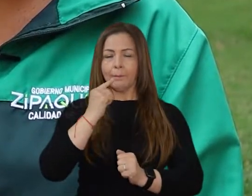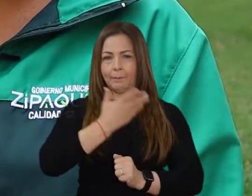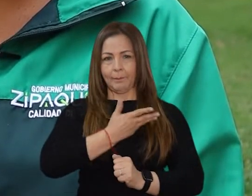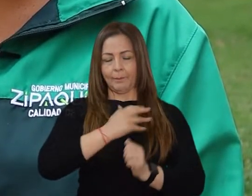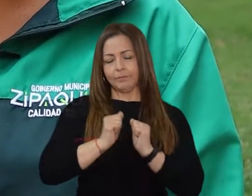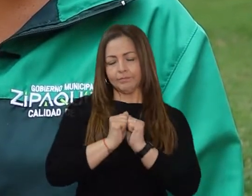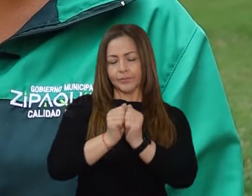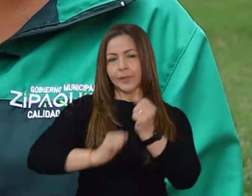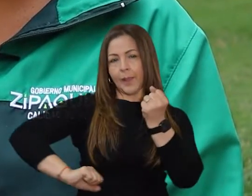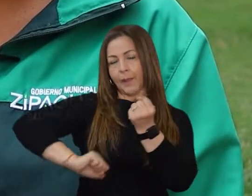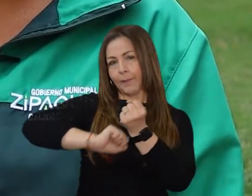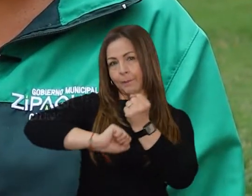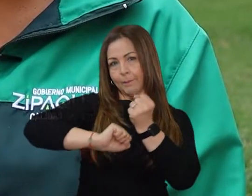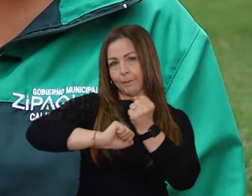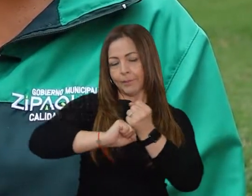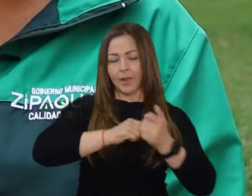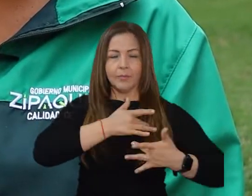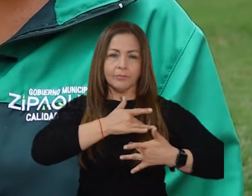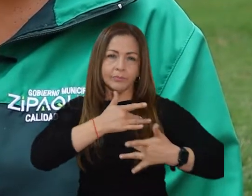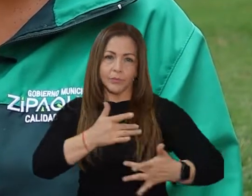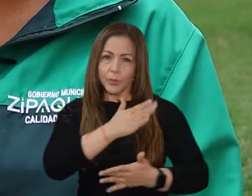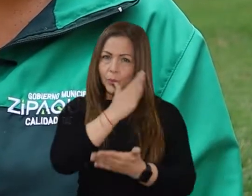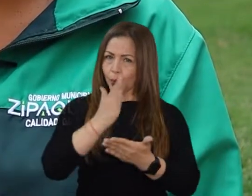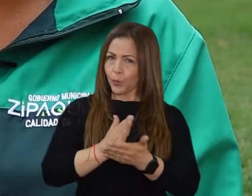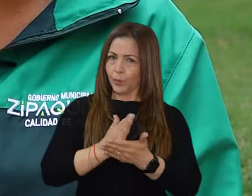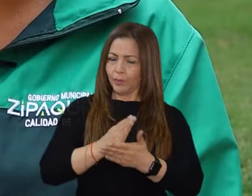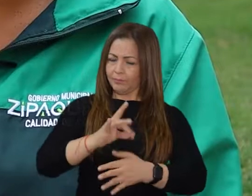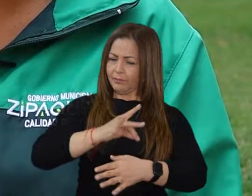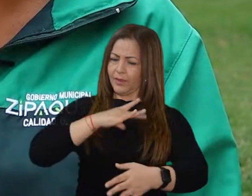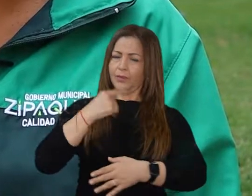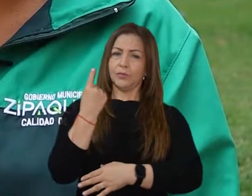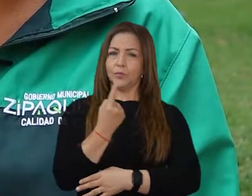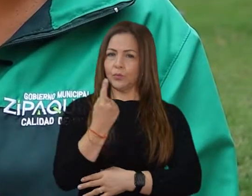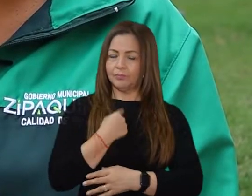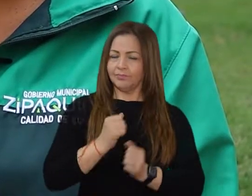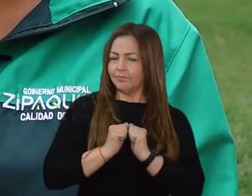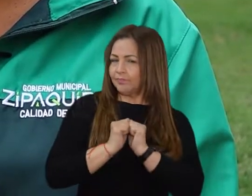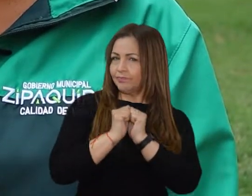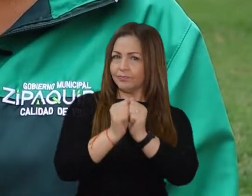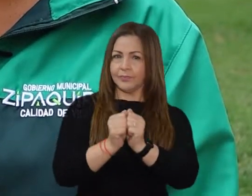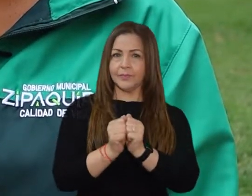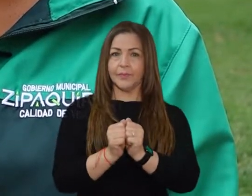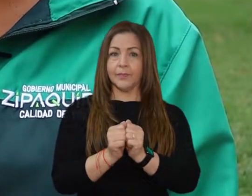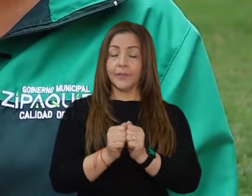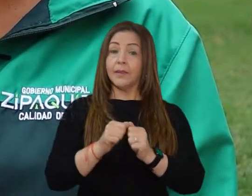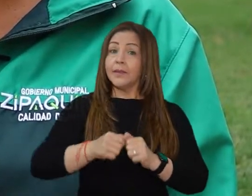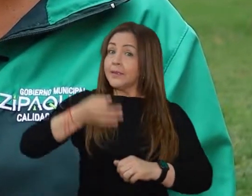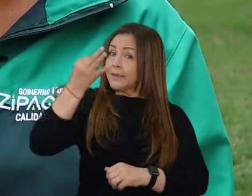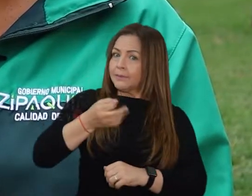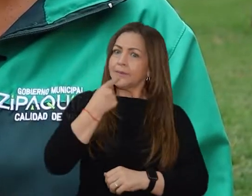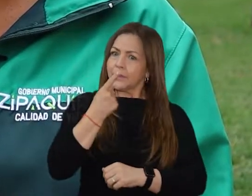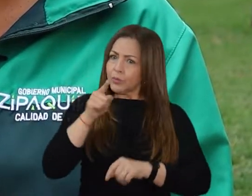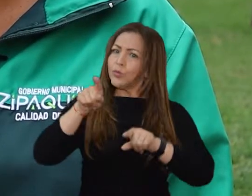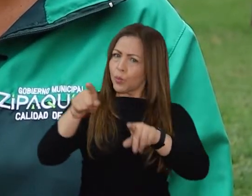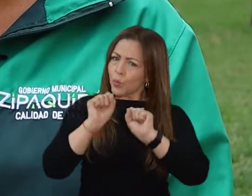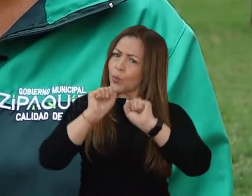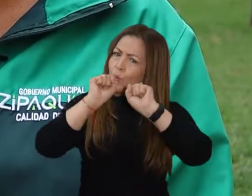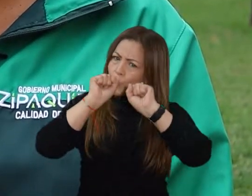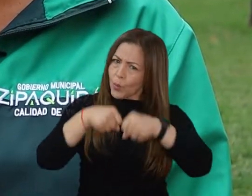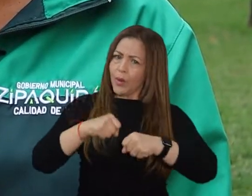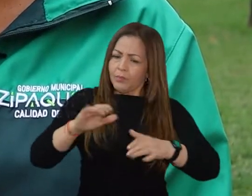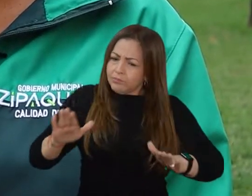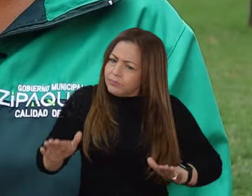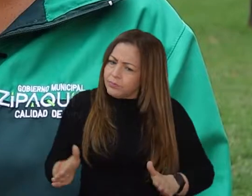para mí, para ayudarme, para colaborarme, para apoyarme. Nunca me han limitado, nunca me han dicho que no puedo hacer